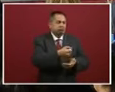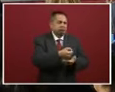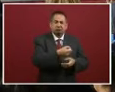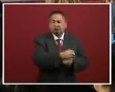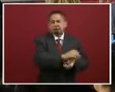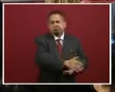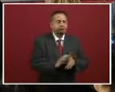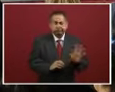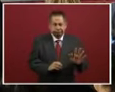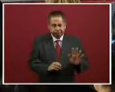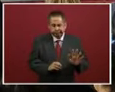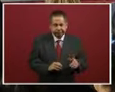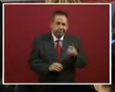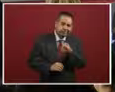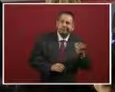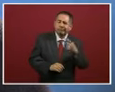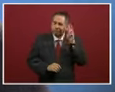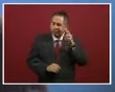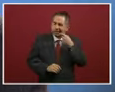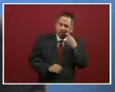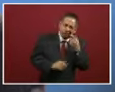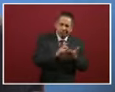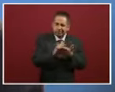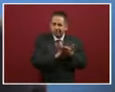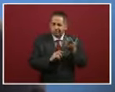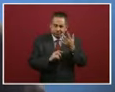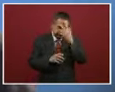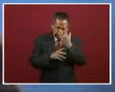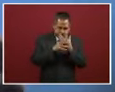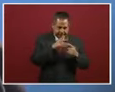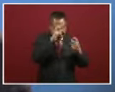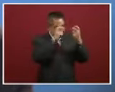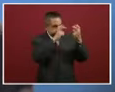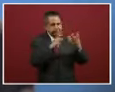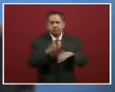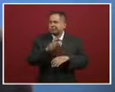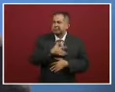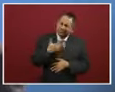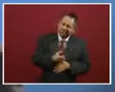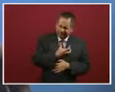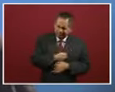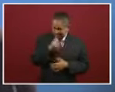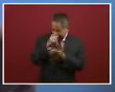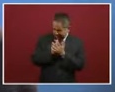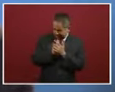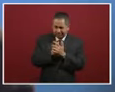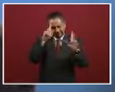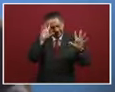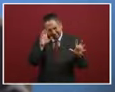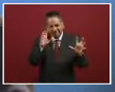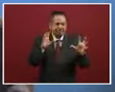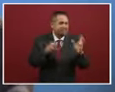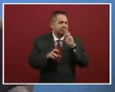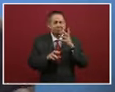comportamientos sociales, de adicciones o de intentos de fugarse de la realidad, porque es a veces el dolor de una situación traumática, a veces la propia